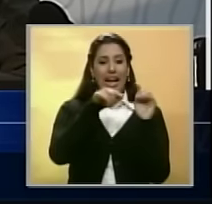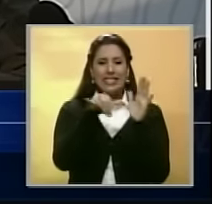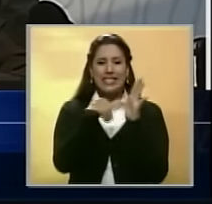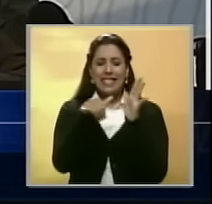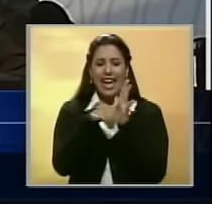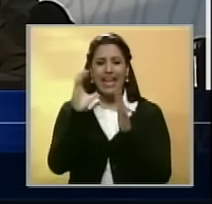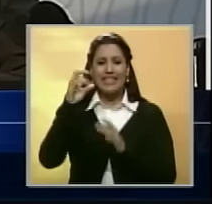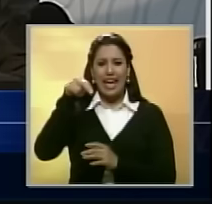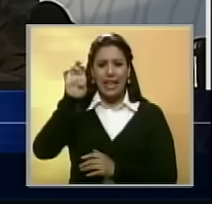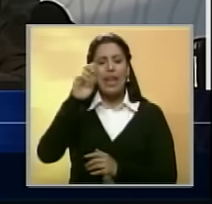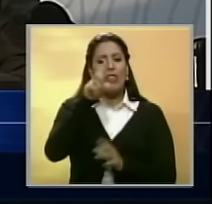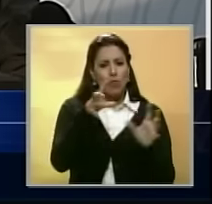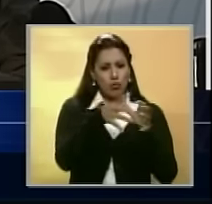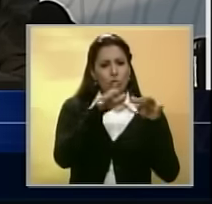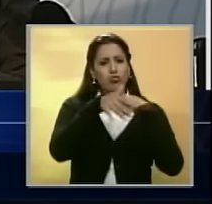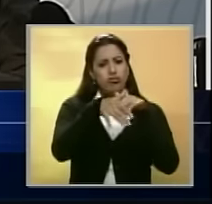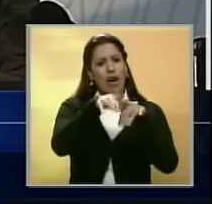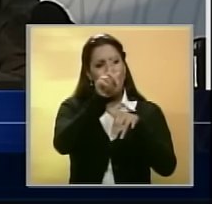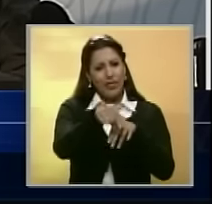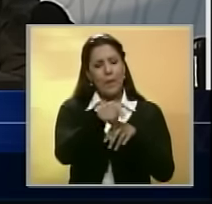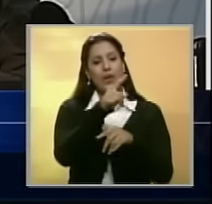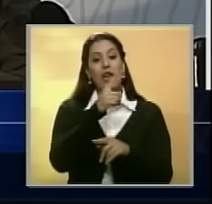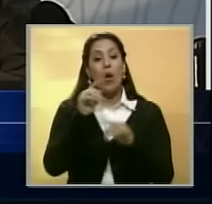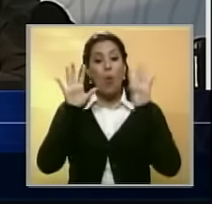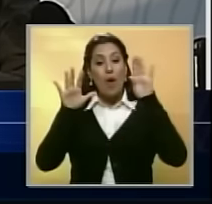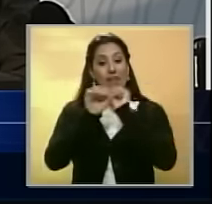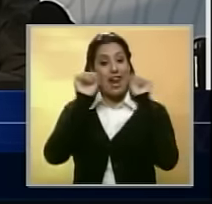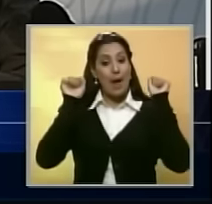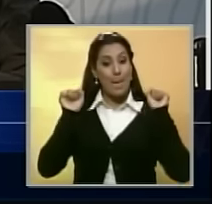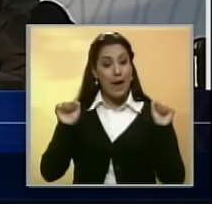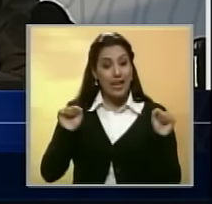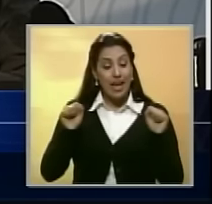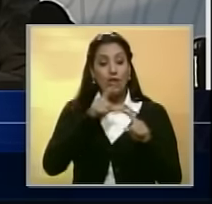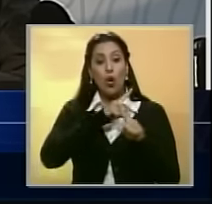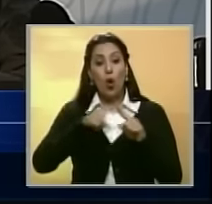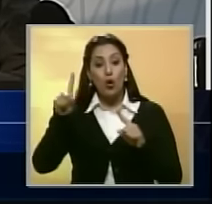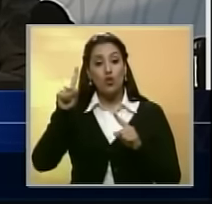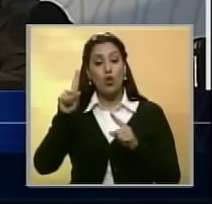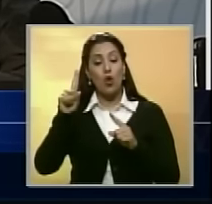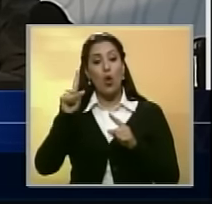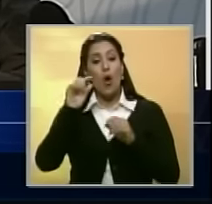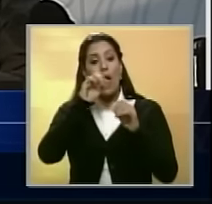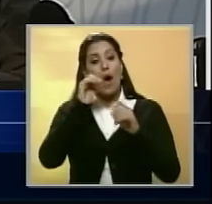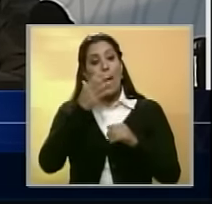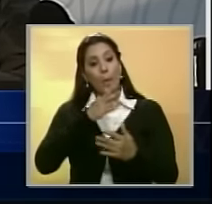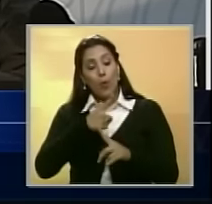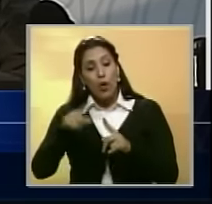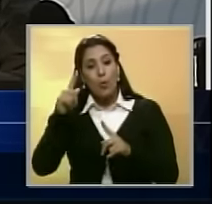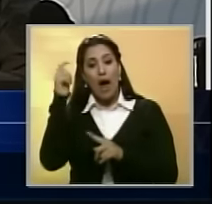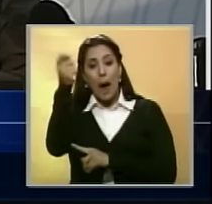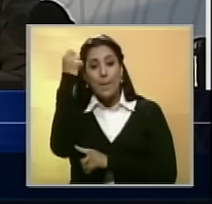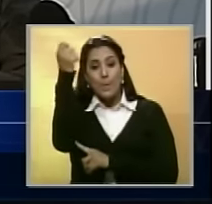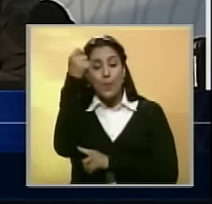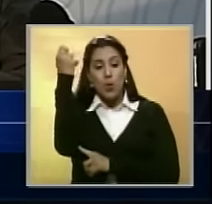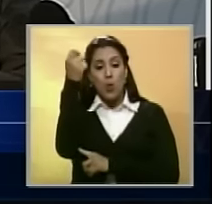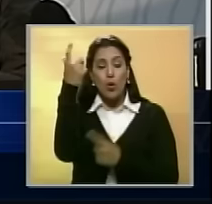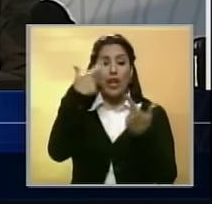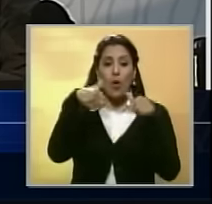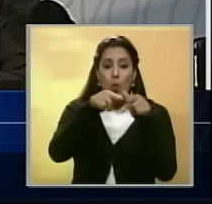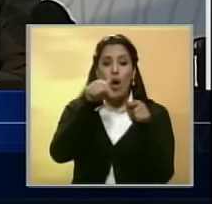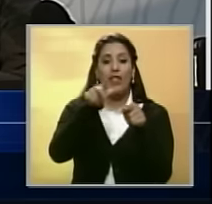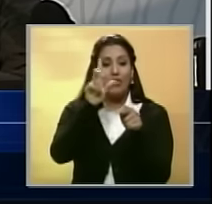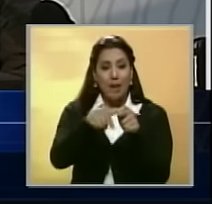cerca del Consejo Nacional Electoral, 9 de la mañana, en San Fernando de Apure, en la avenida Caracas, cruce con calle María